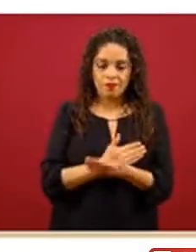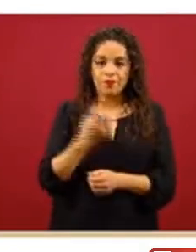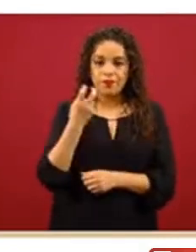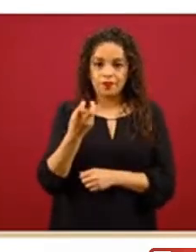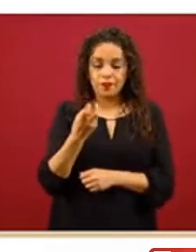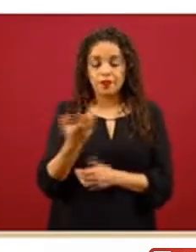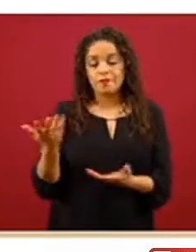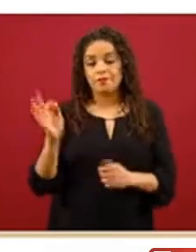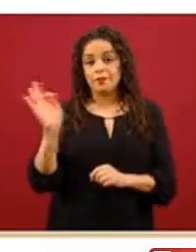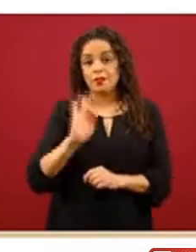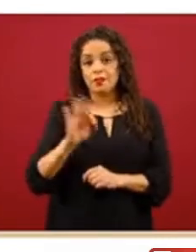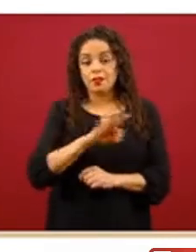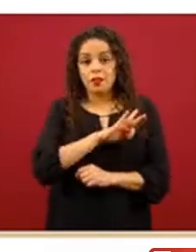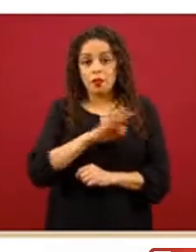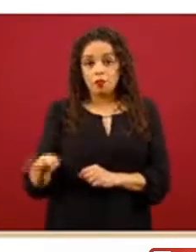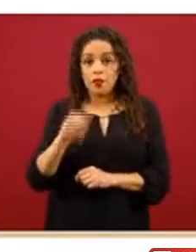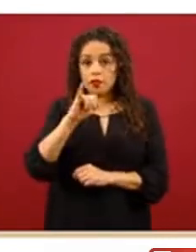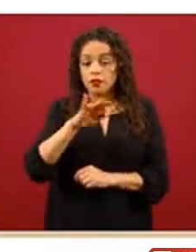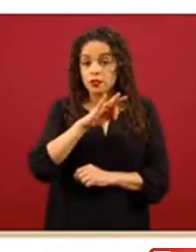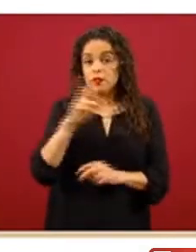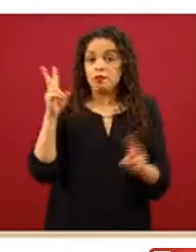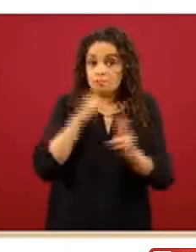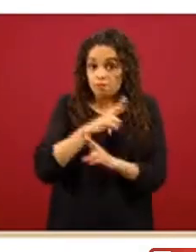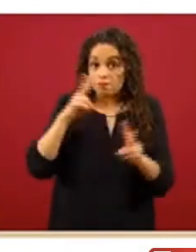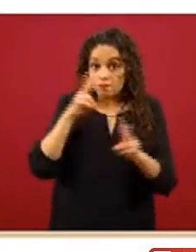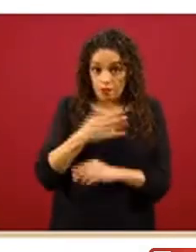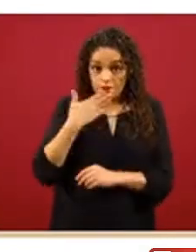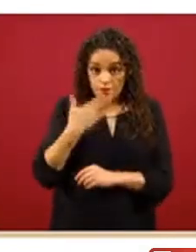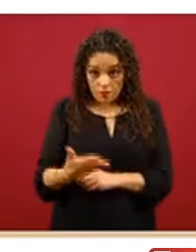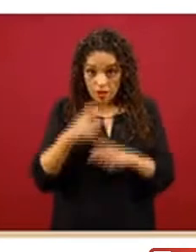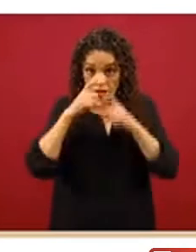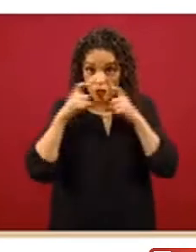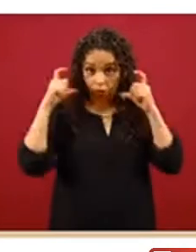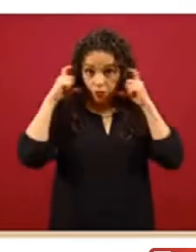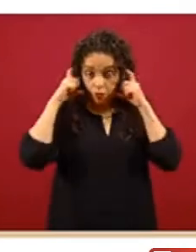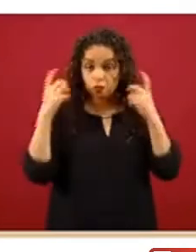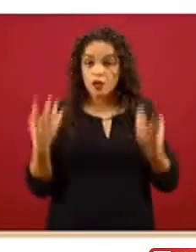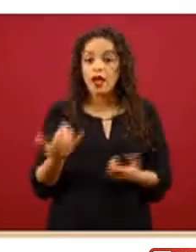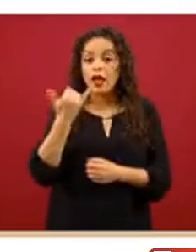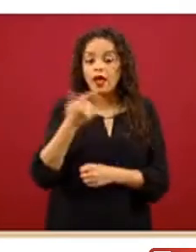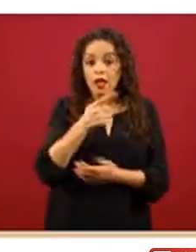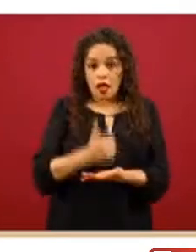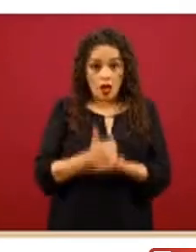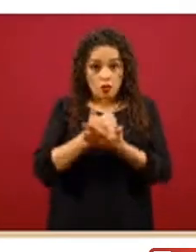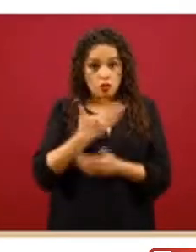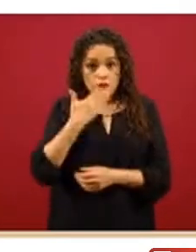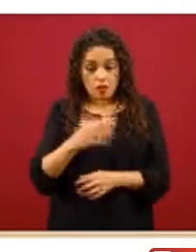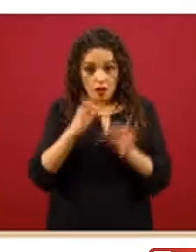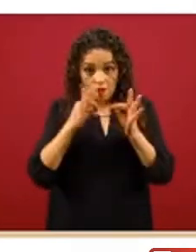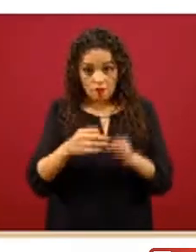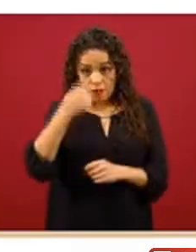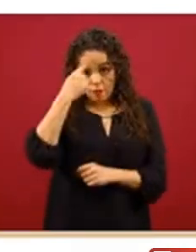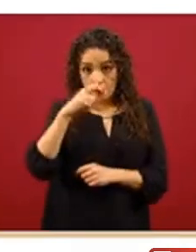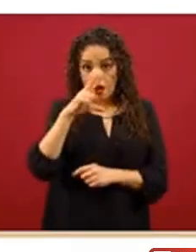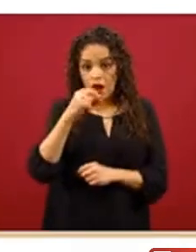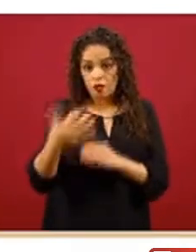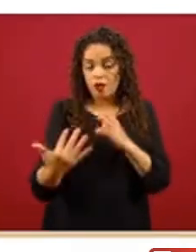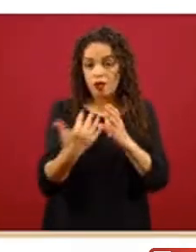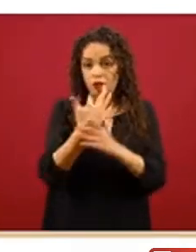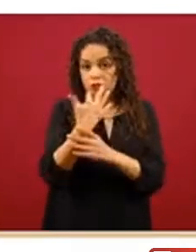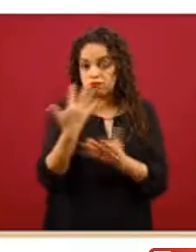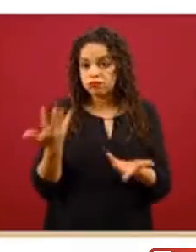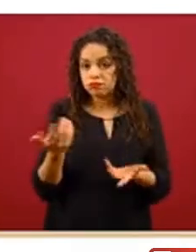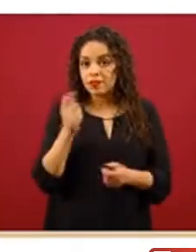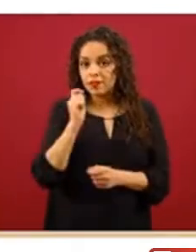es qué tanto uno puede respirar con estos cubrebocas y el siguiente es qué tanto ayudan a filtrar las partículas que queremos hacerlos. El número